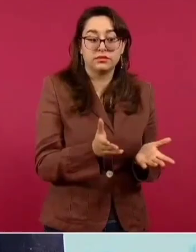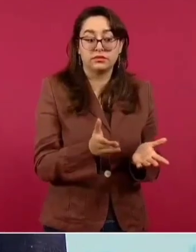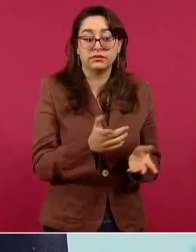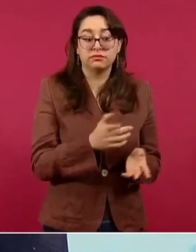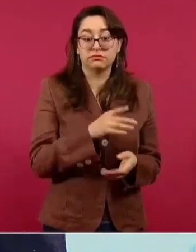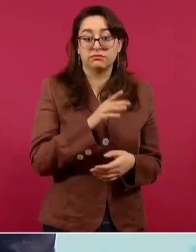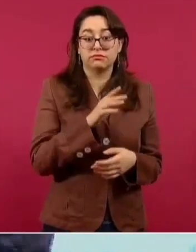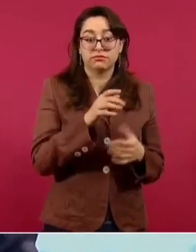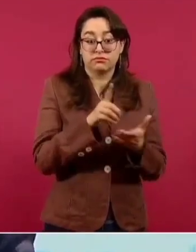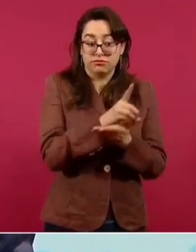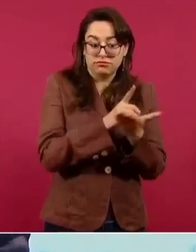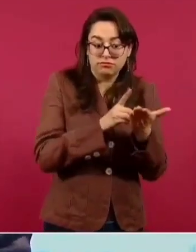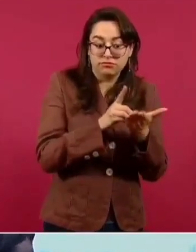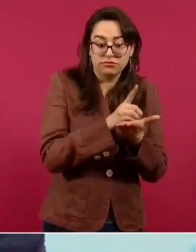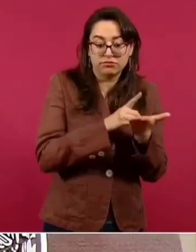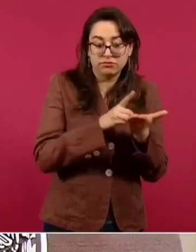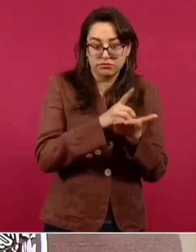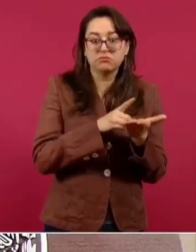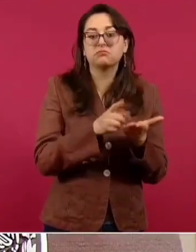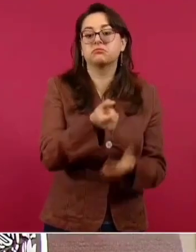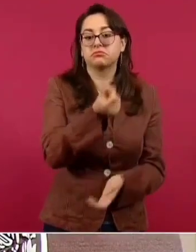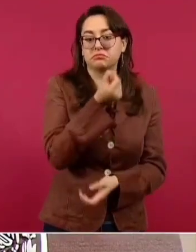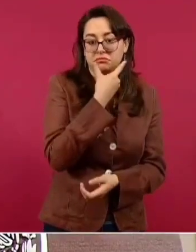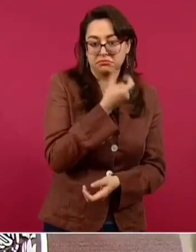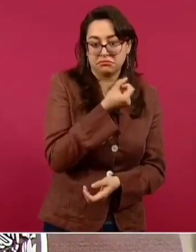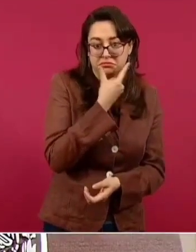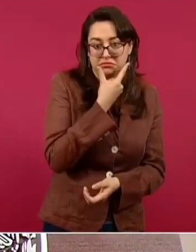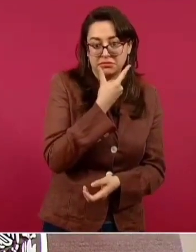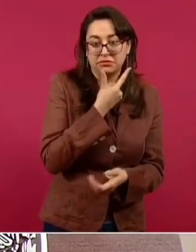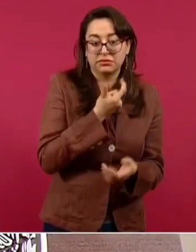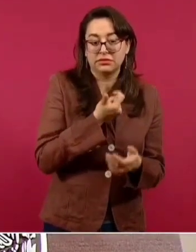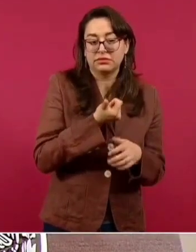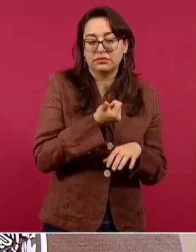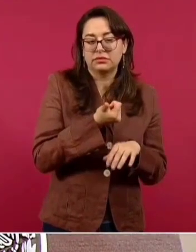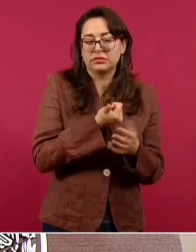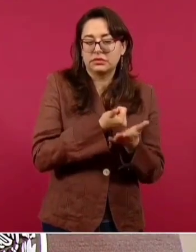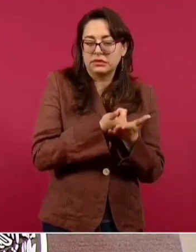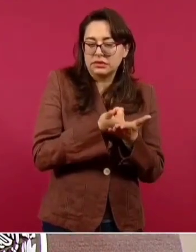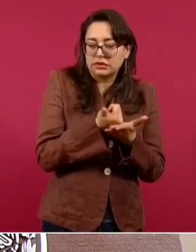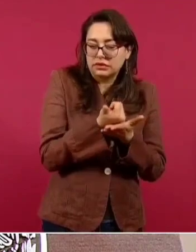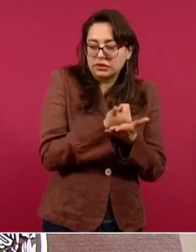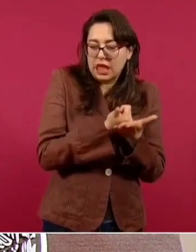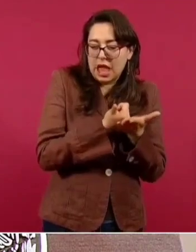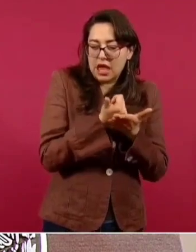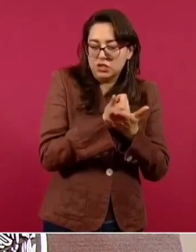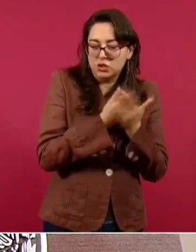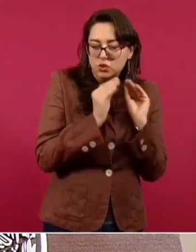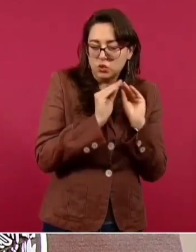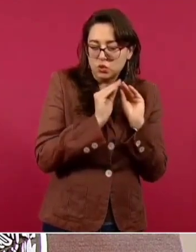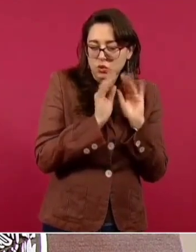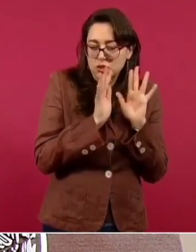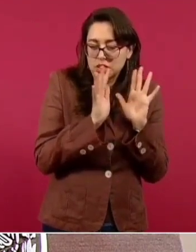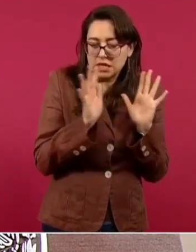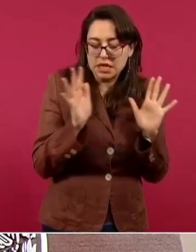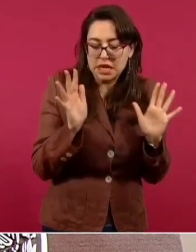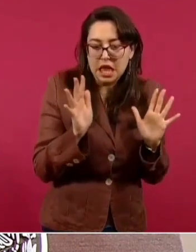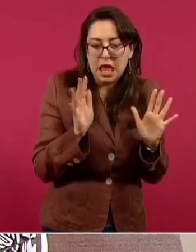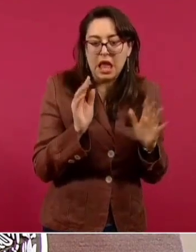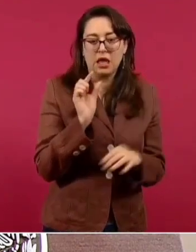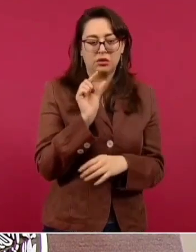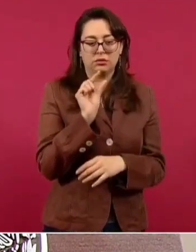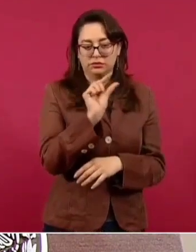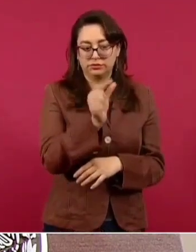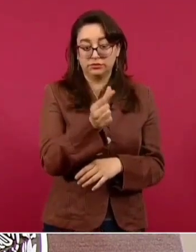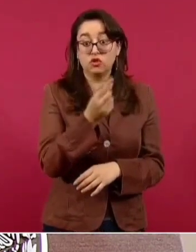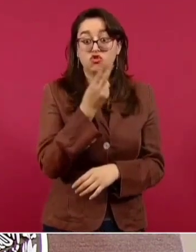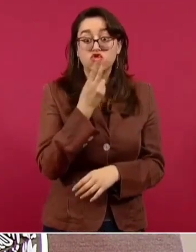blanco, puede ser pastillas, particularmente hay unas pastillas azul claro, comprimidos, cápsulas, dulces incluso que pueden